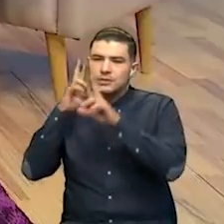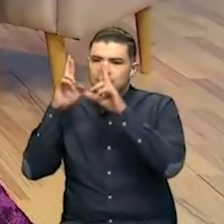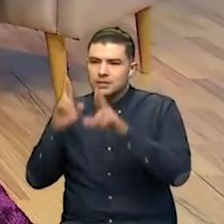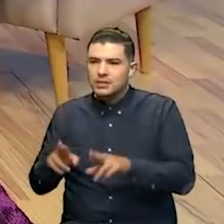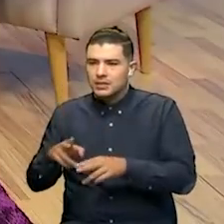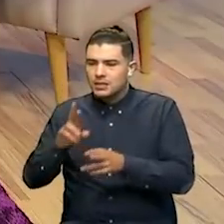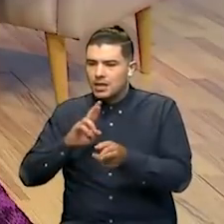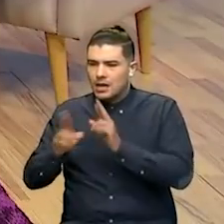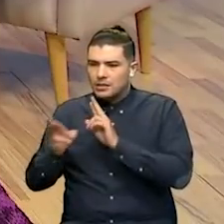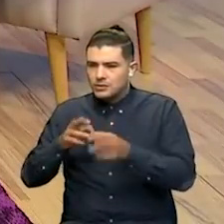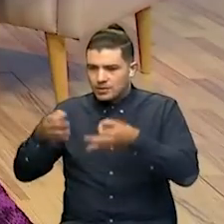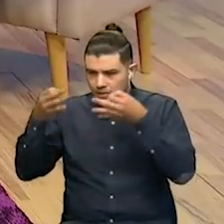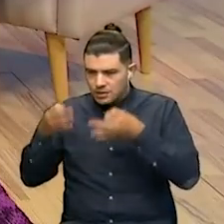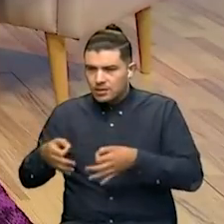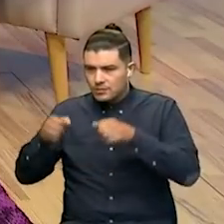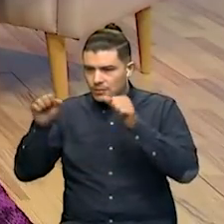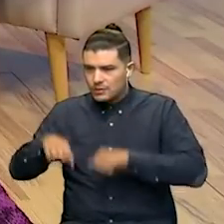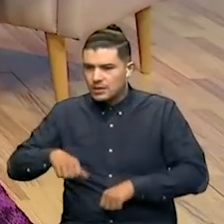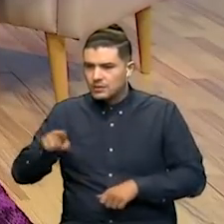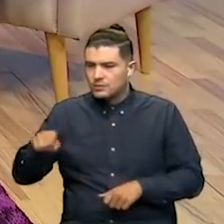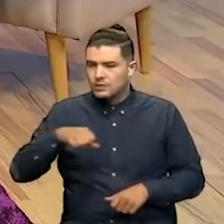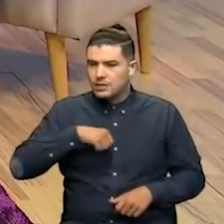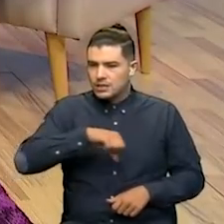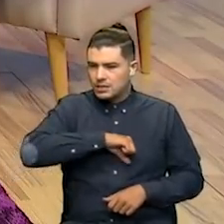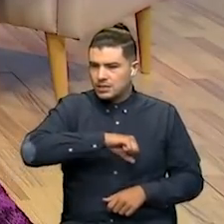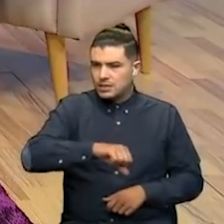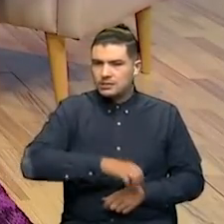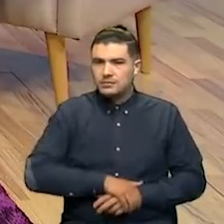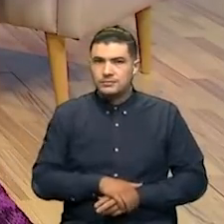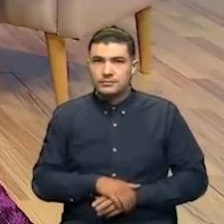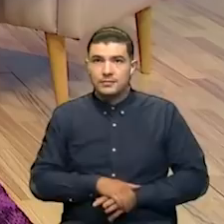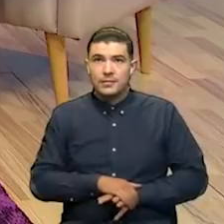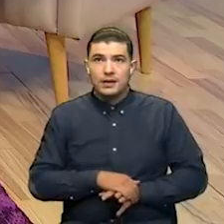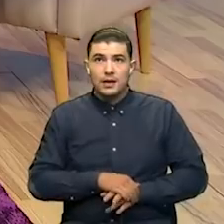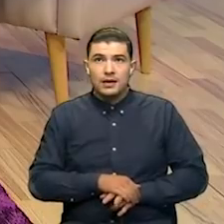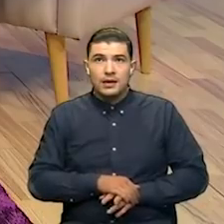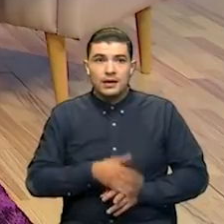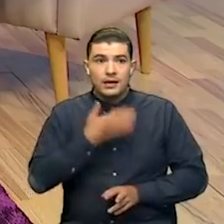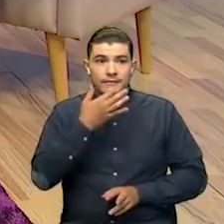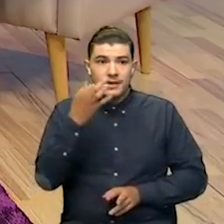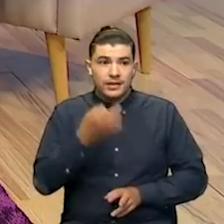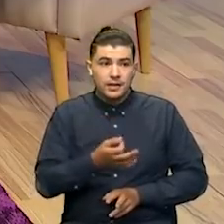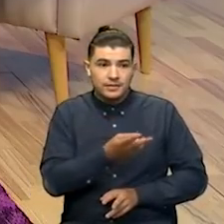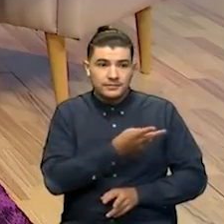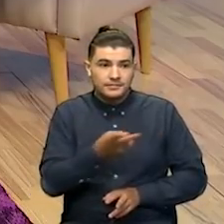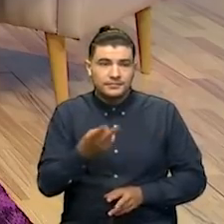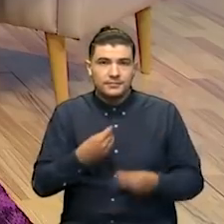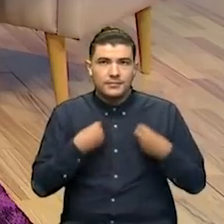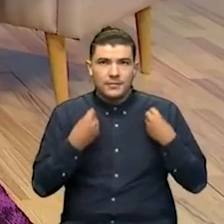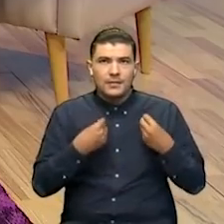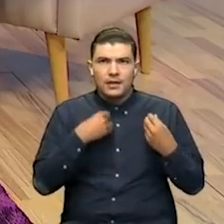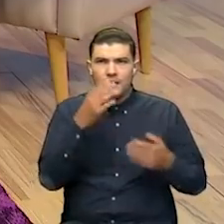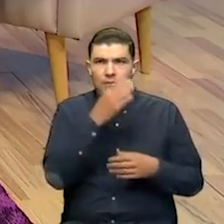relación válida para tomar ese tipo de derechos? Pues la verdad es que mientras están conviviendo no hay un